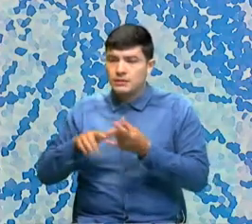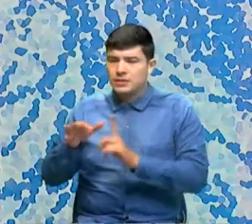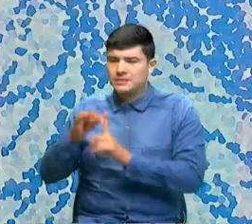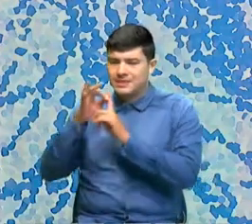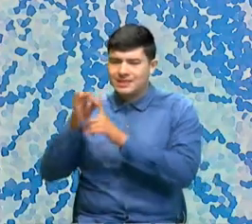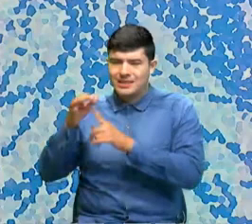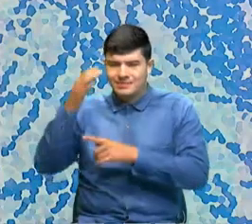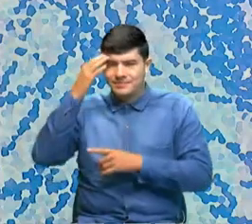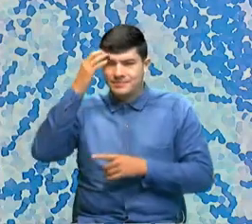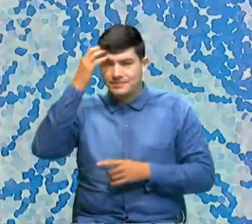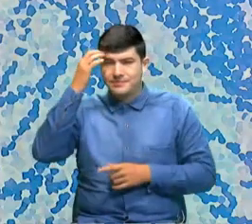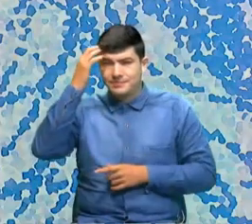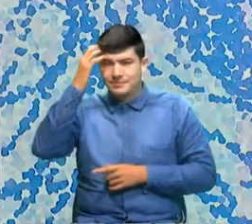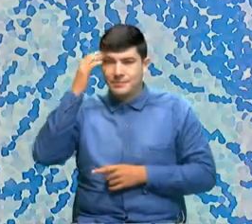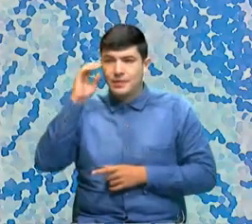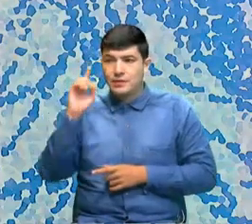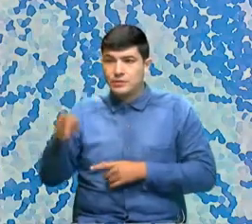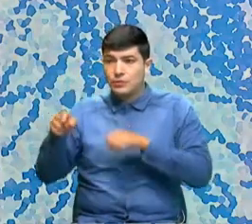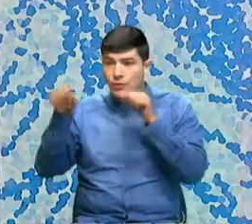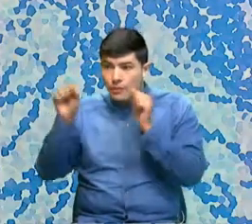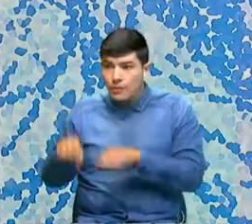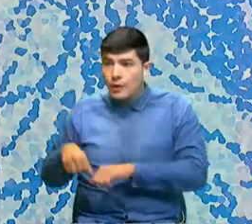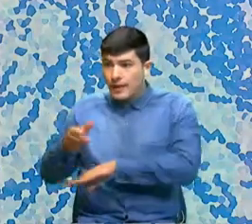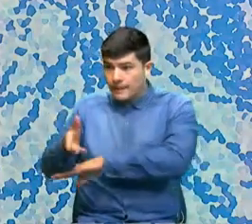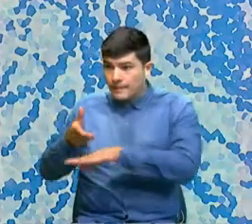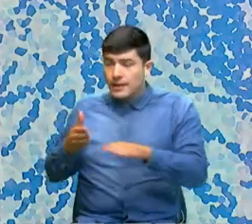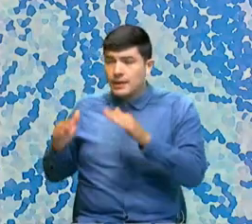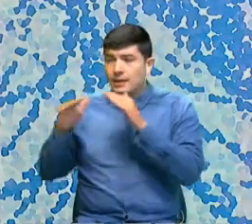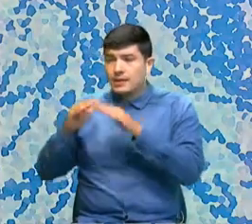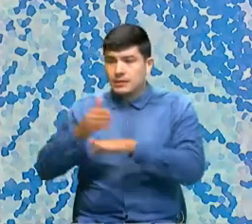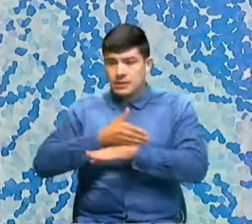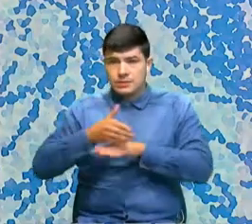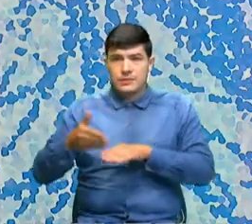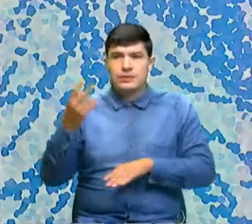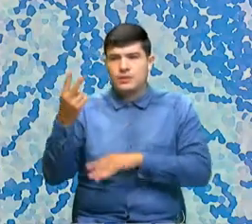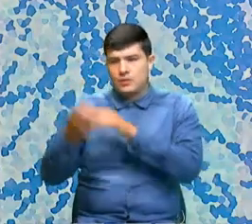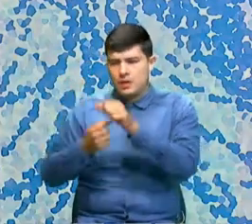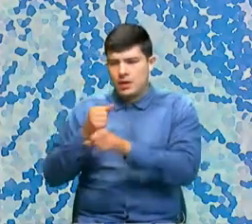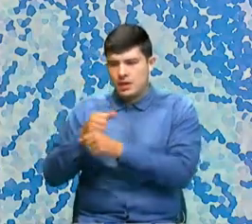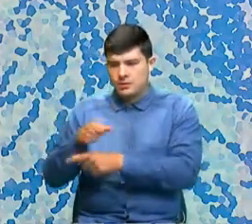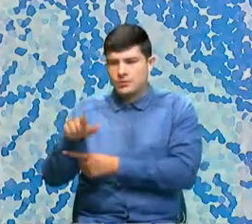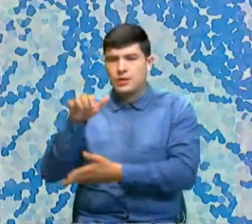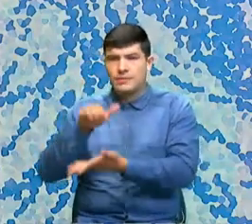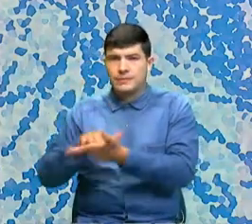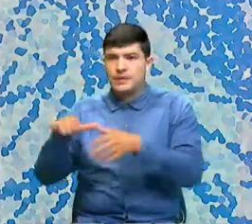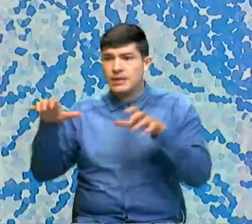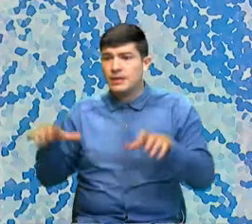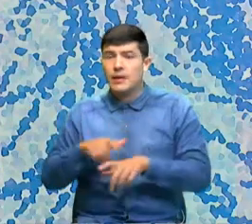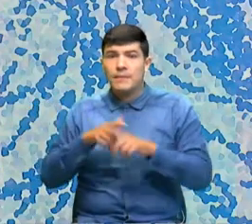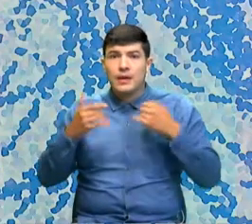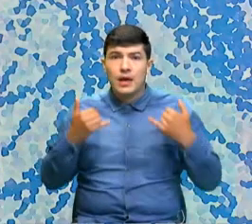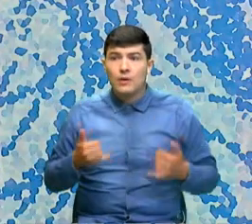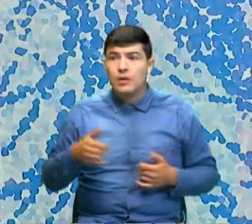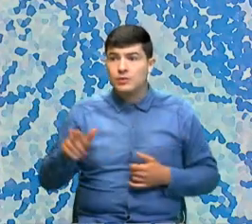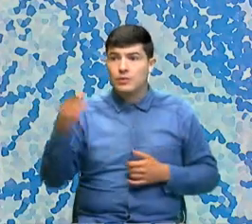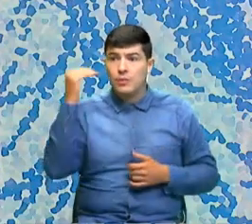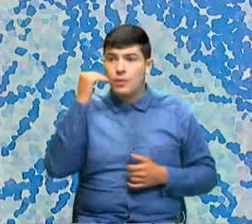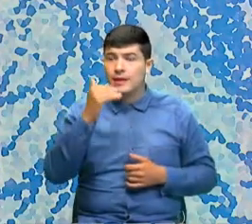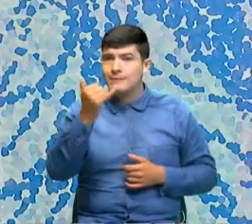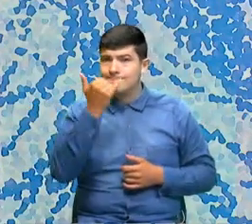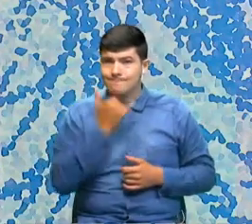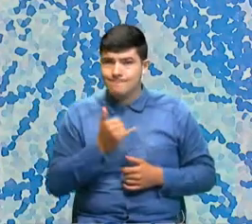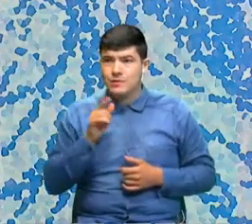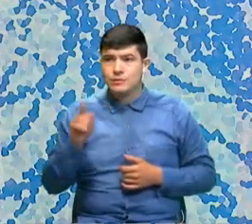llamémoslo así, podría pedirse el inmueble después de los 2 años de la misma actividad. Pero está